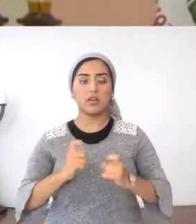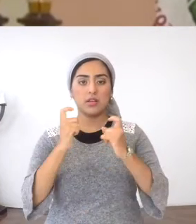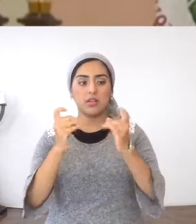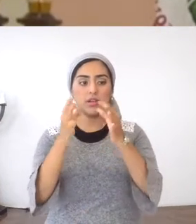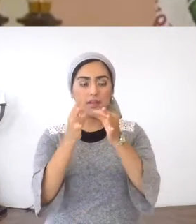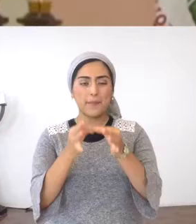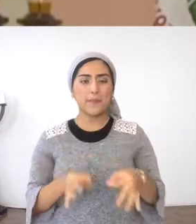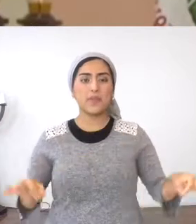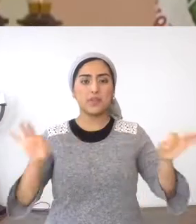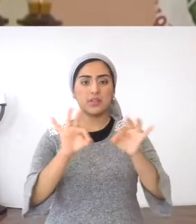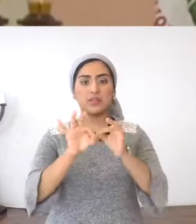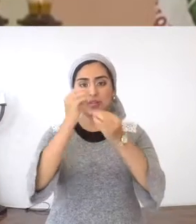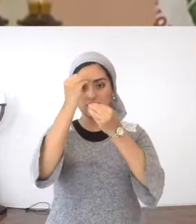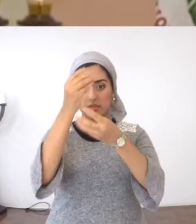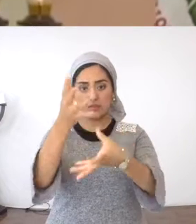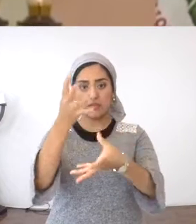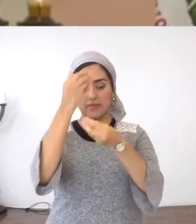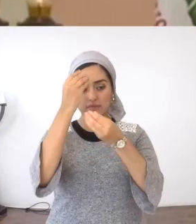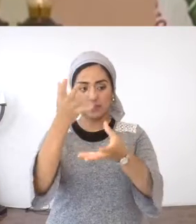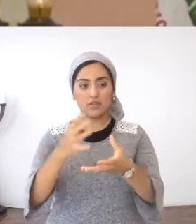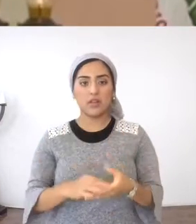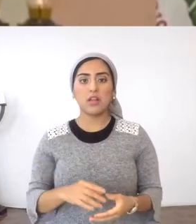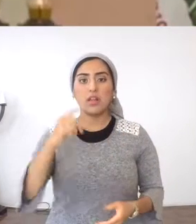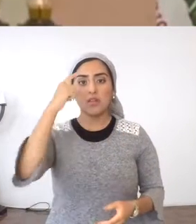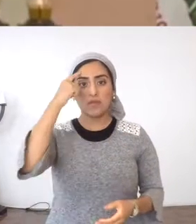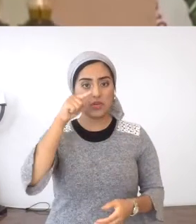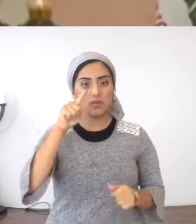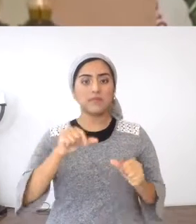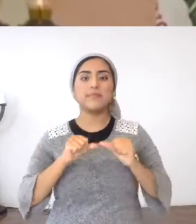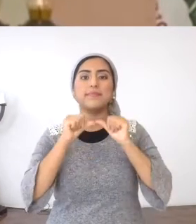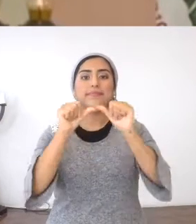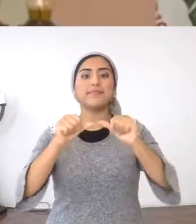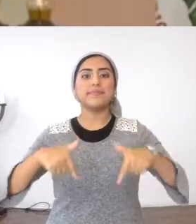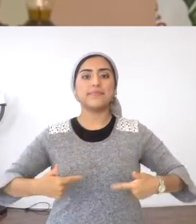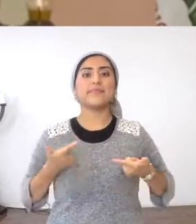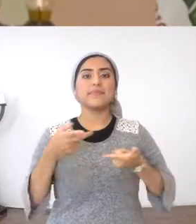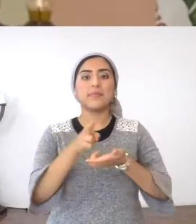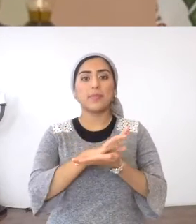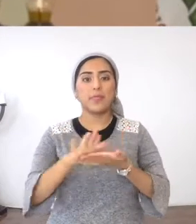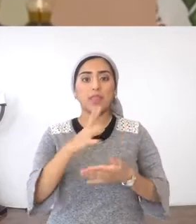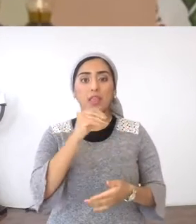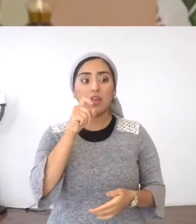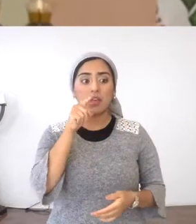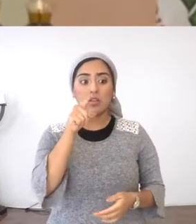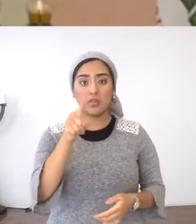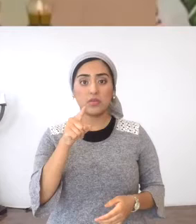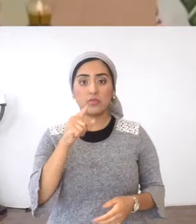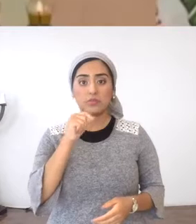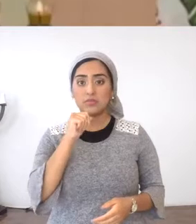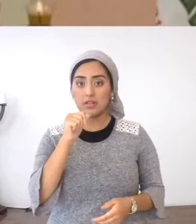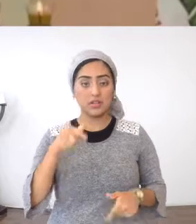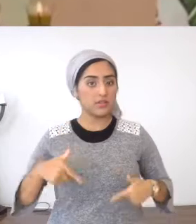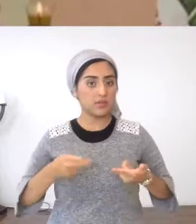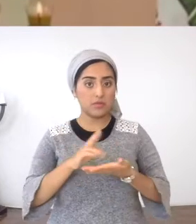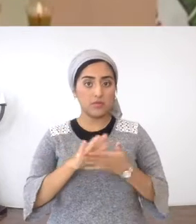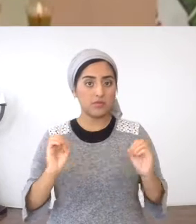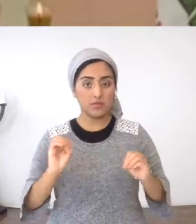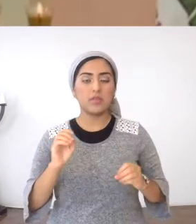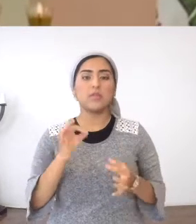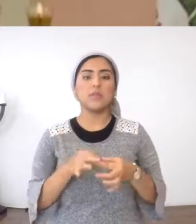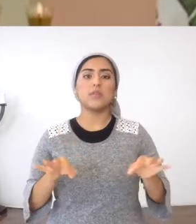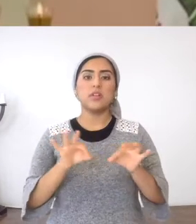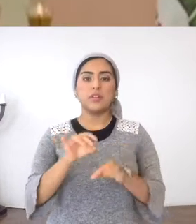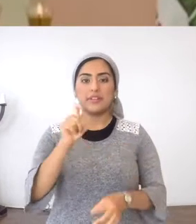darles una información mucho muy importante Para que sigas guardando la santidad Y tú que no eres santo, que no eres salvo,